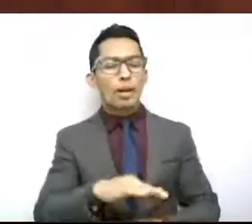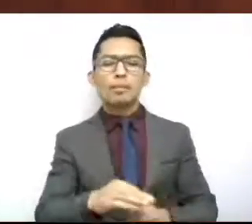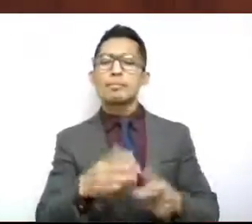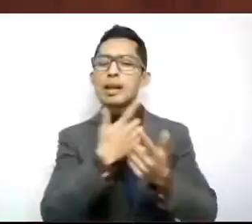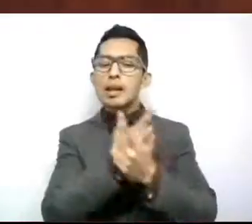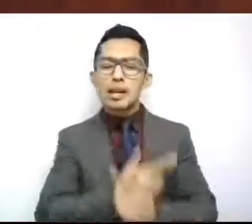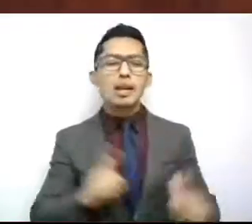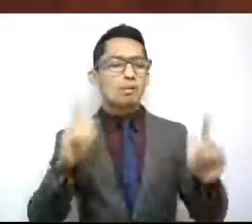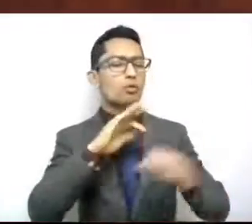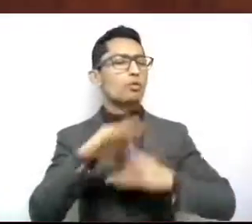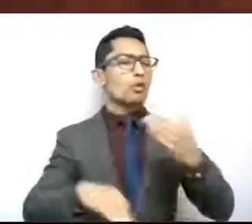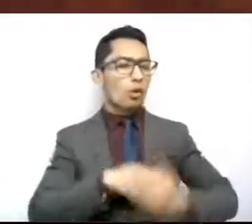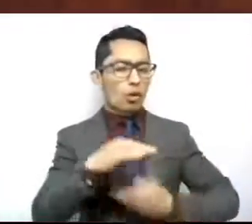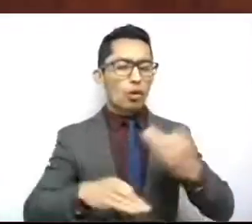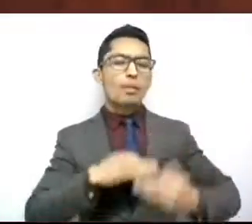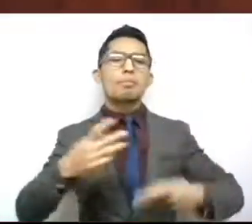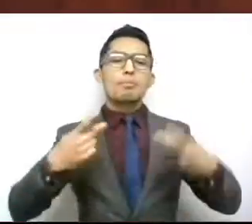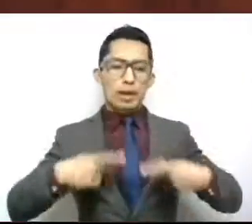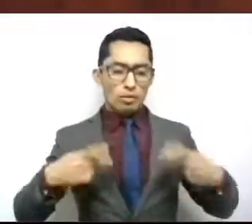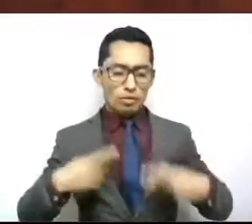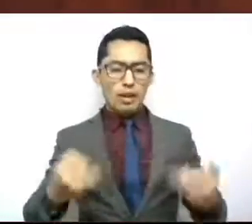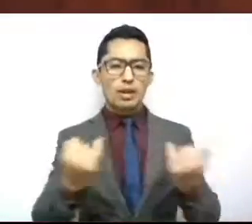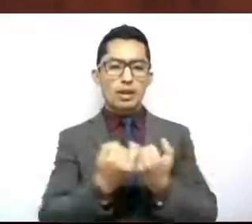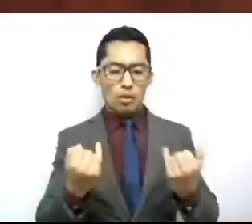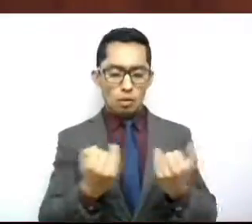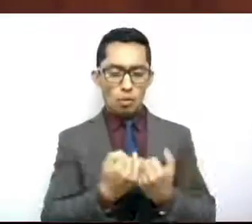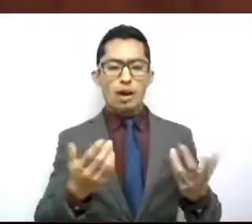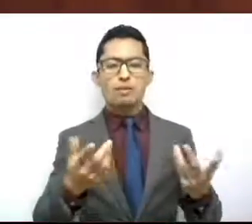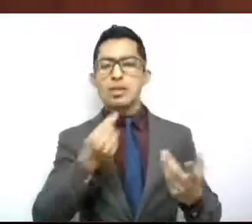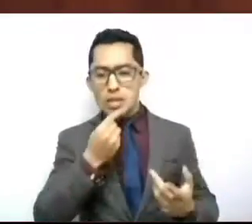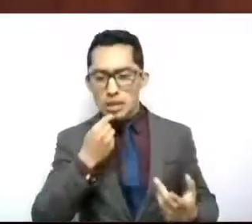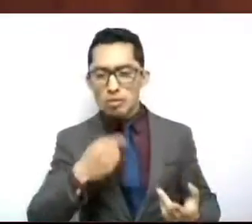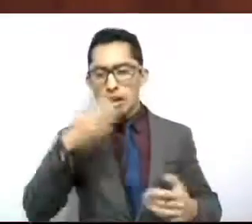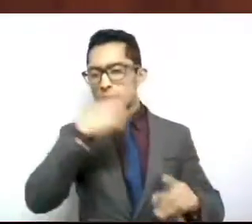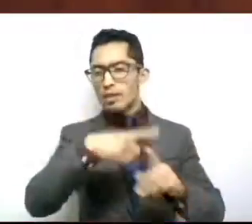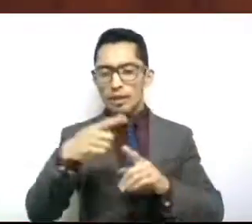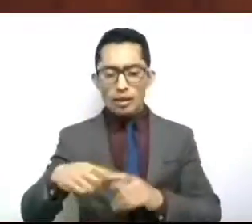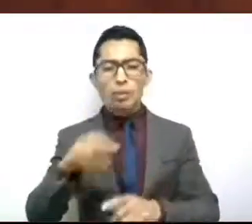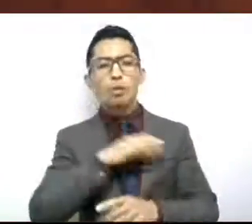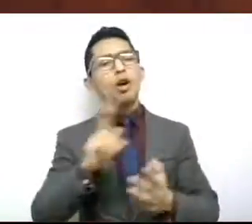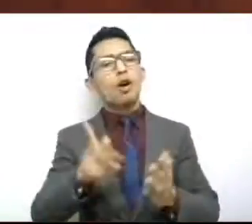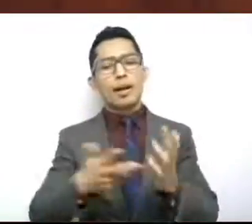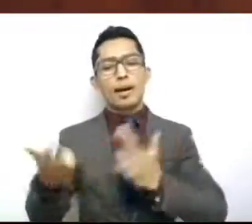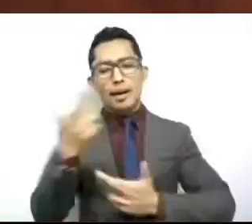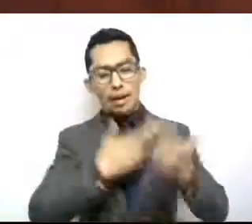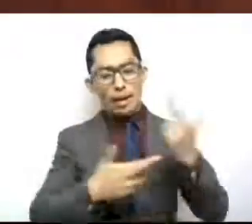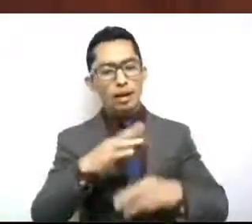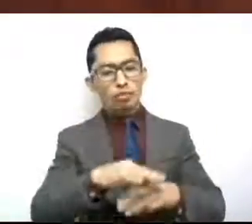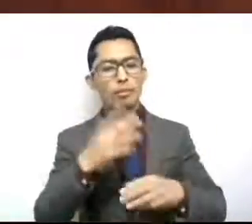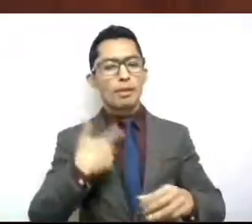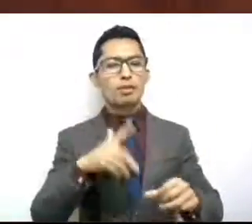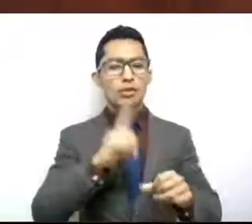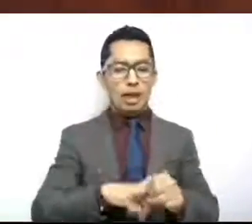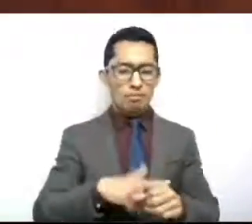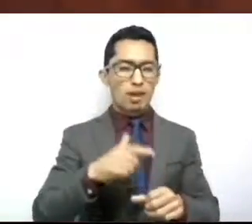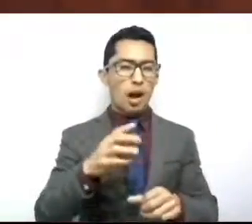la población y a todos los grupos etarios reincorporarse a dichas actividades en el contexto de la